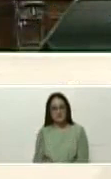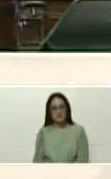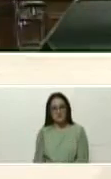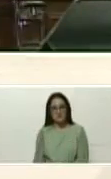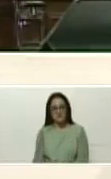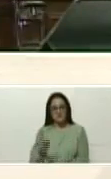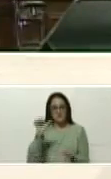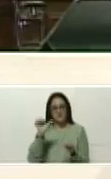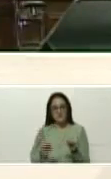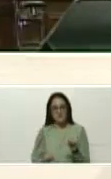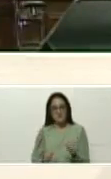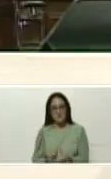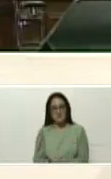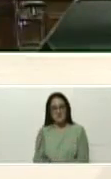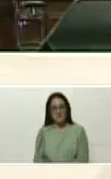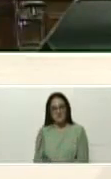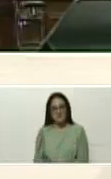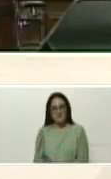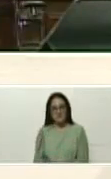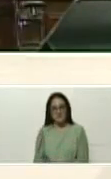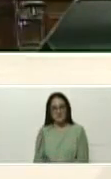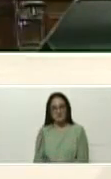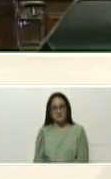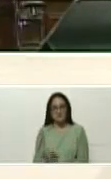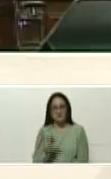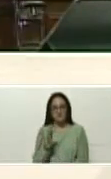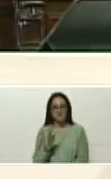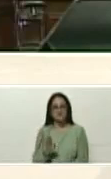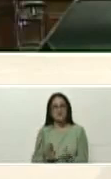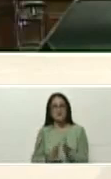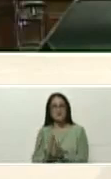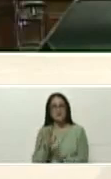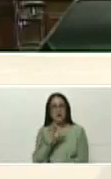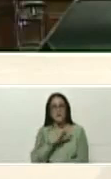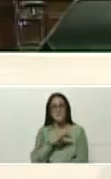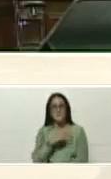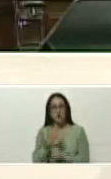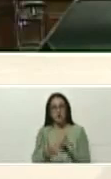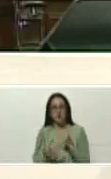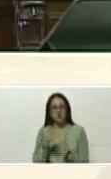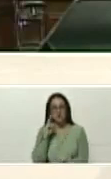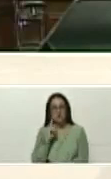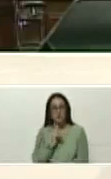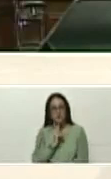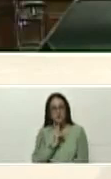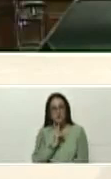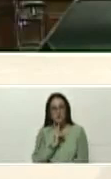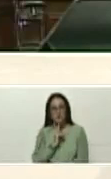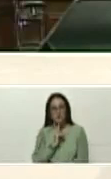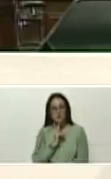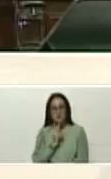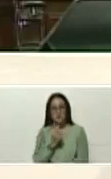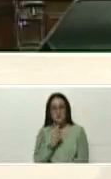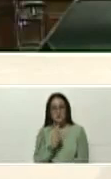lo titula así, en la parte 3 del desarrollo del proyecto nacional Simón Bolívar, Jorge Rodríguez. Él